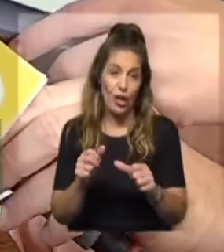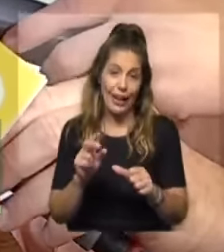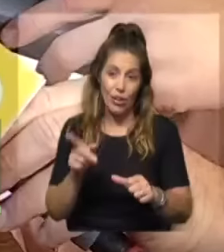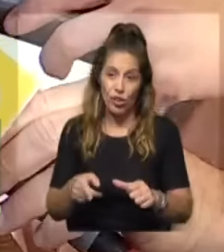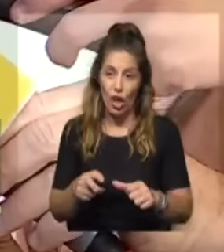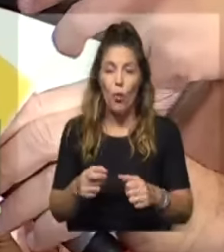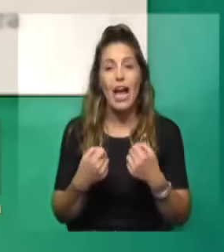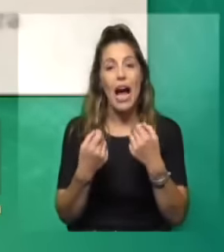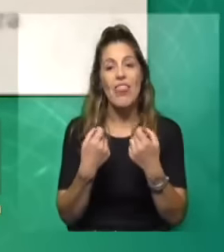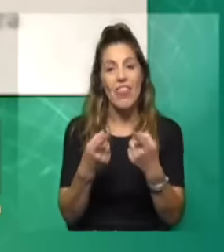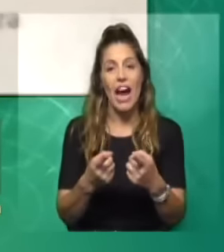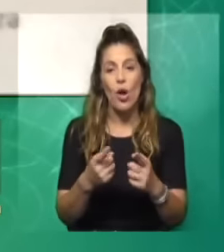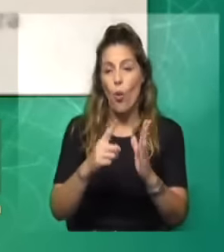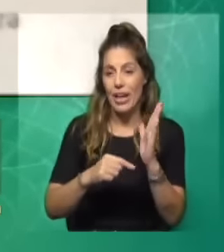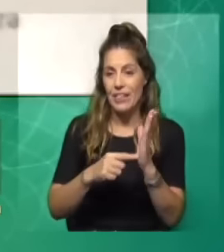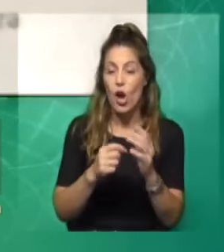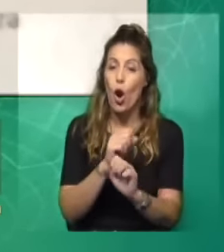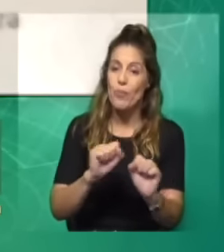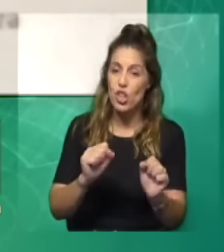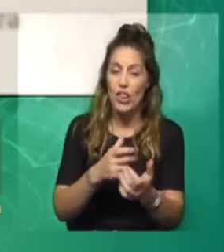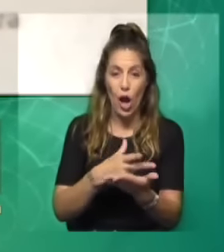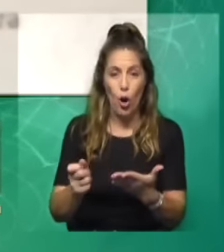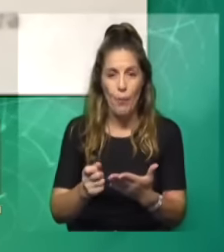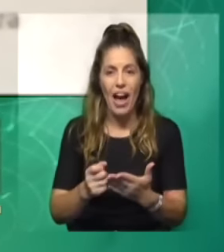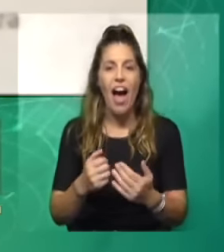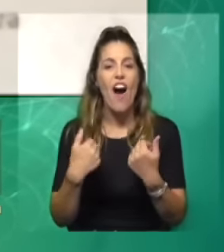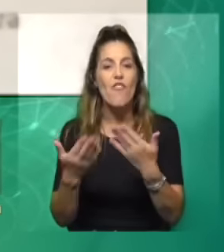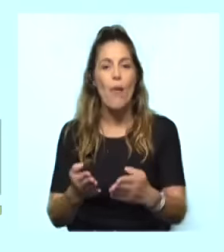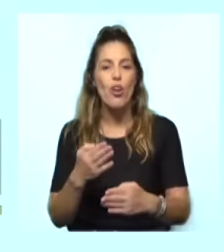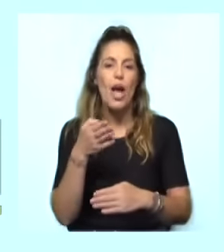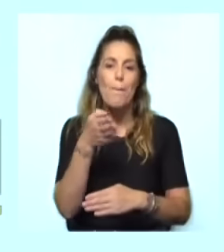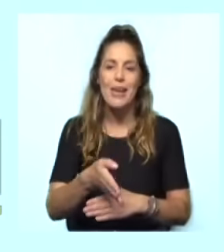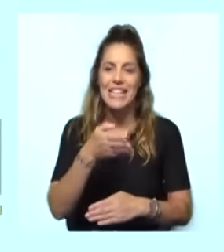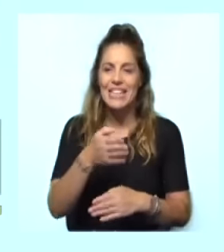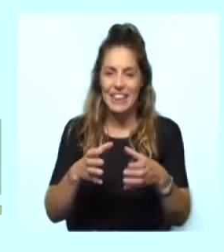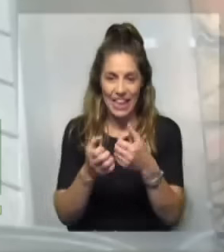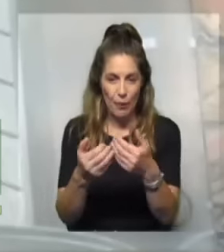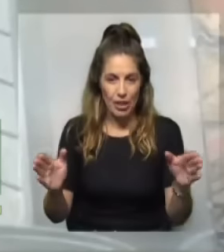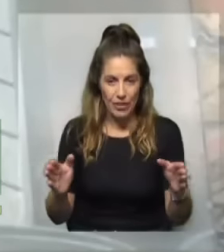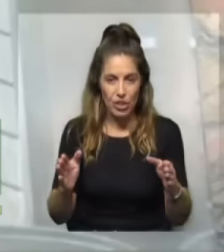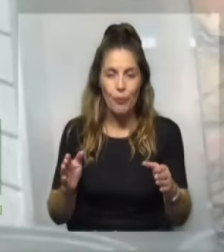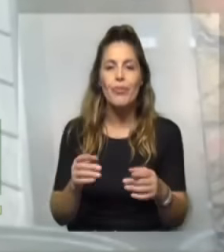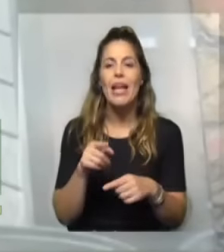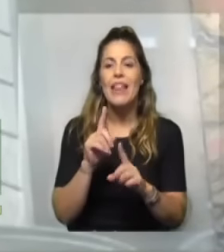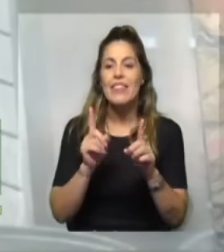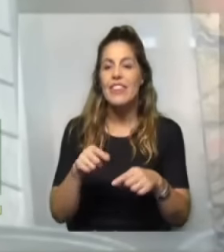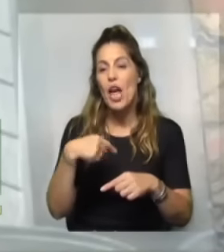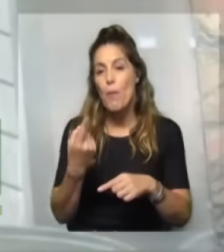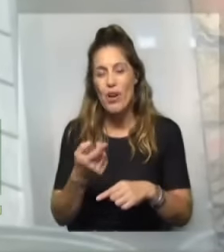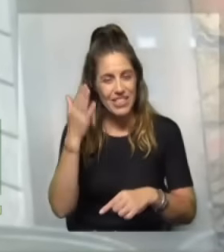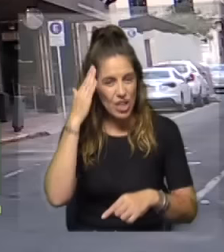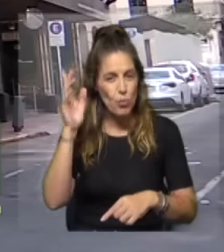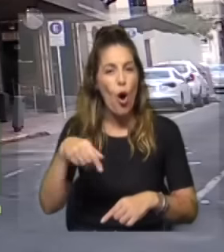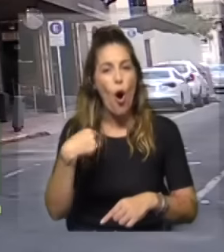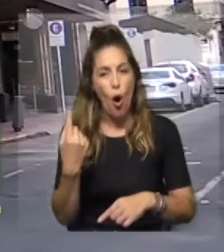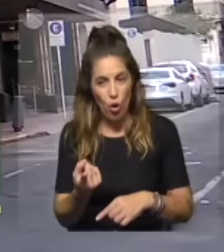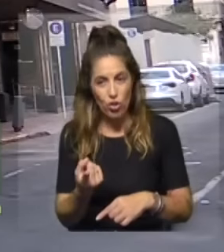fue una adjudicación de alquiler con opción a compra en favor de una militante de Cabildo abierto y empleada del semanario la mañana además Poco después se supo que hubo